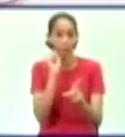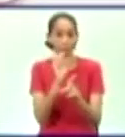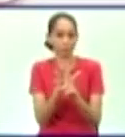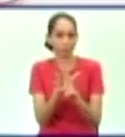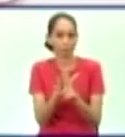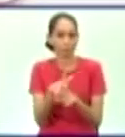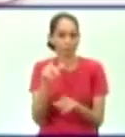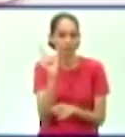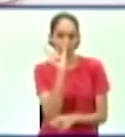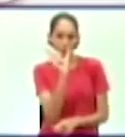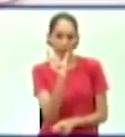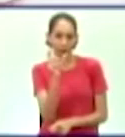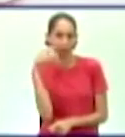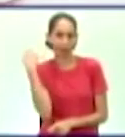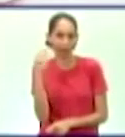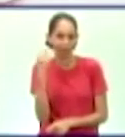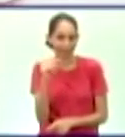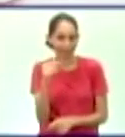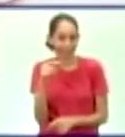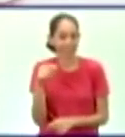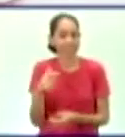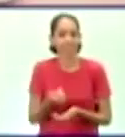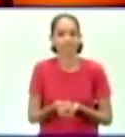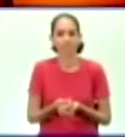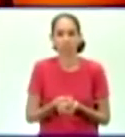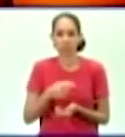y corre más ligera.